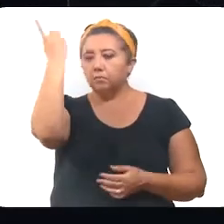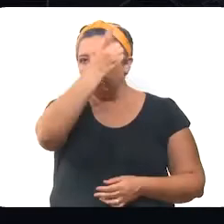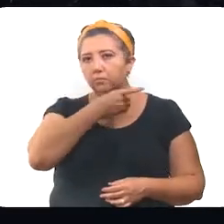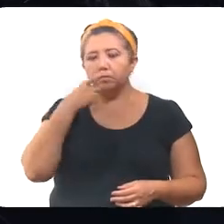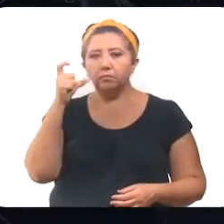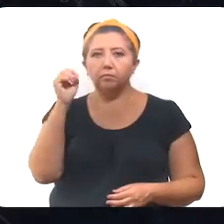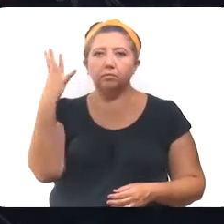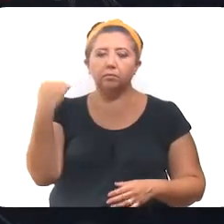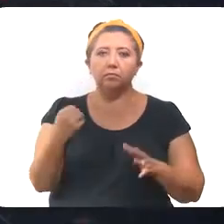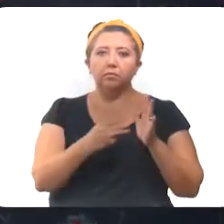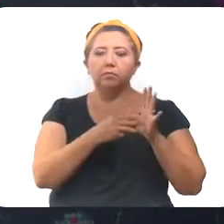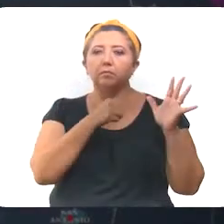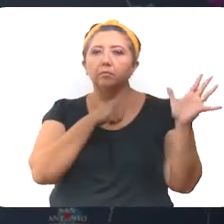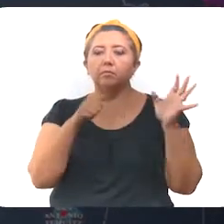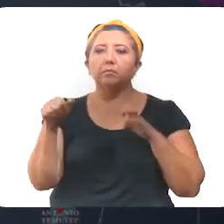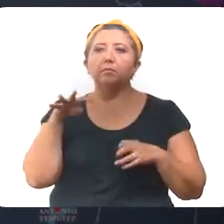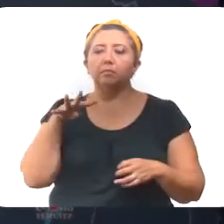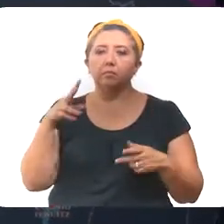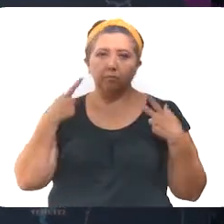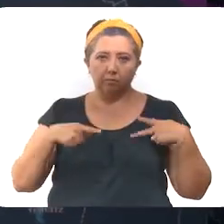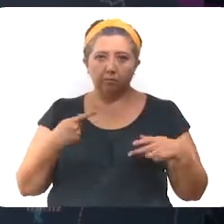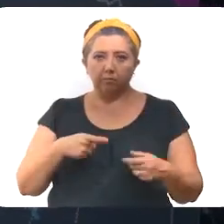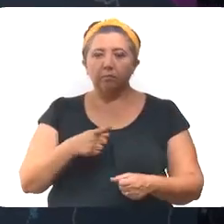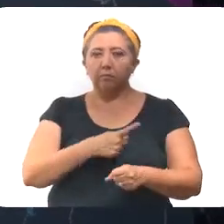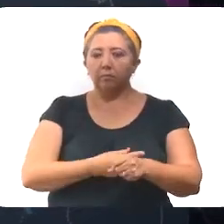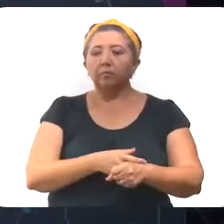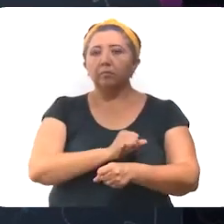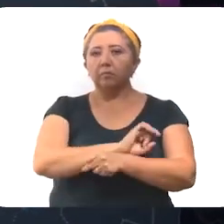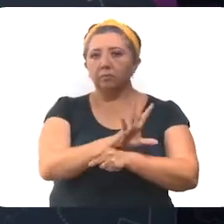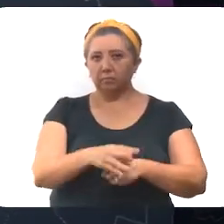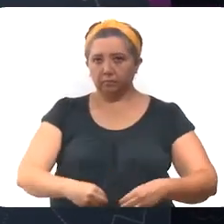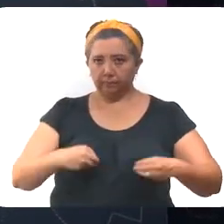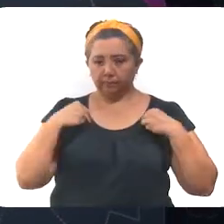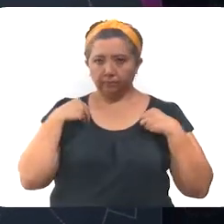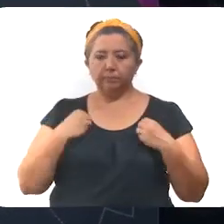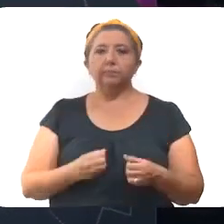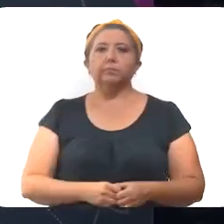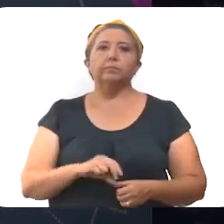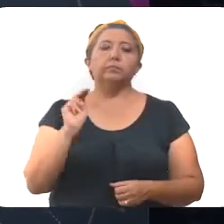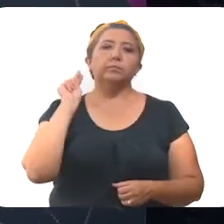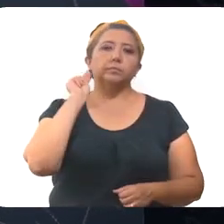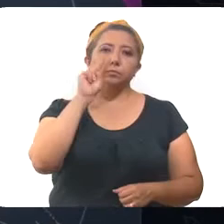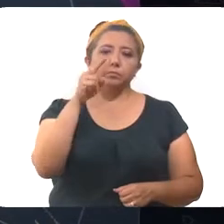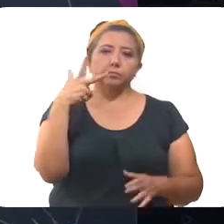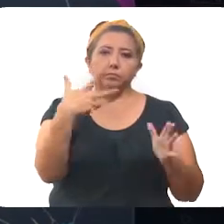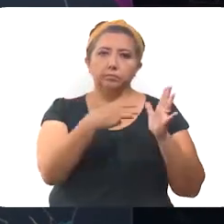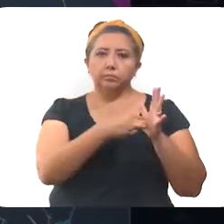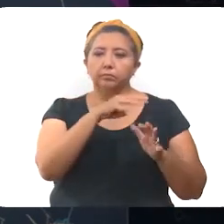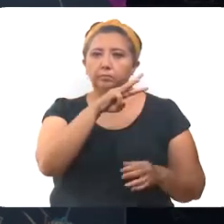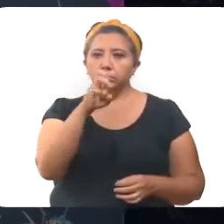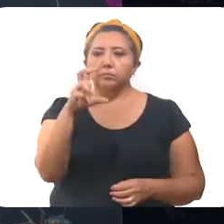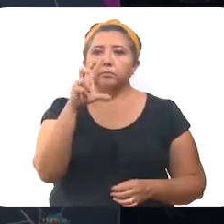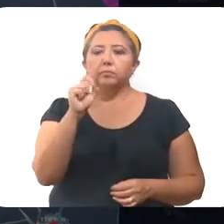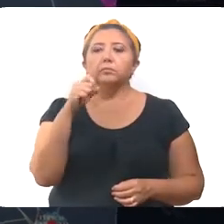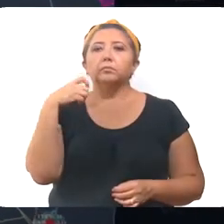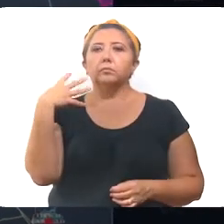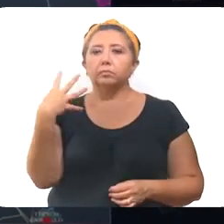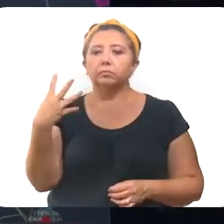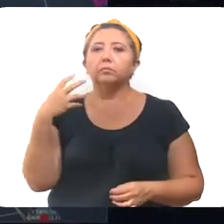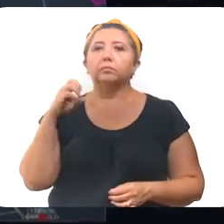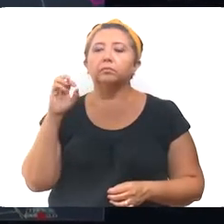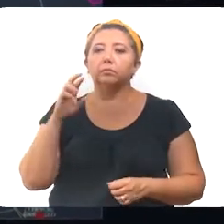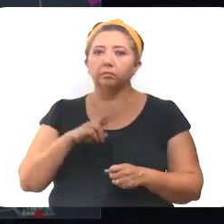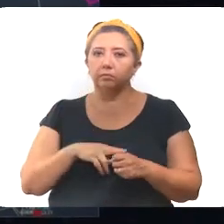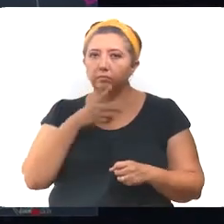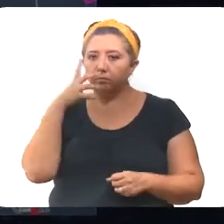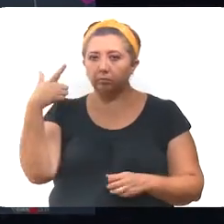diagnosticado 29.619 personas contagiadas de coronavirus, que viven en la zona norte 8.324, en la